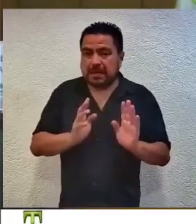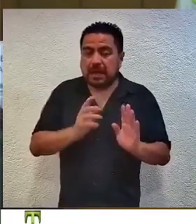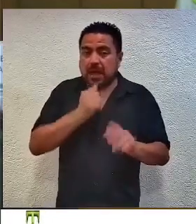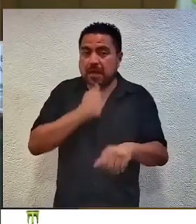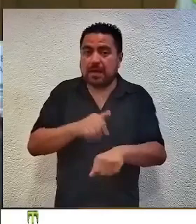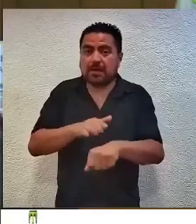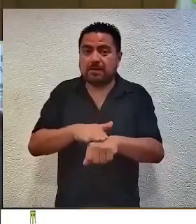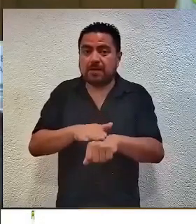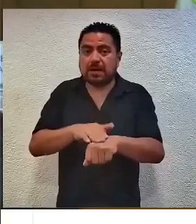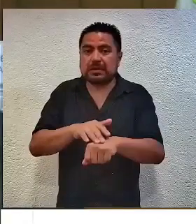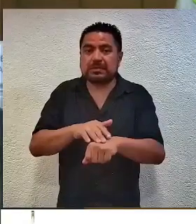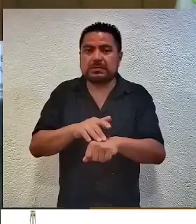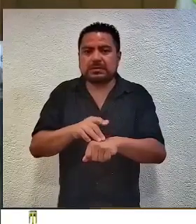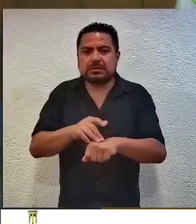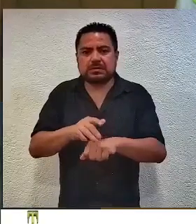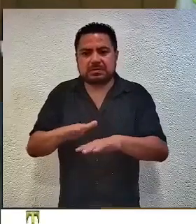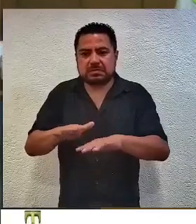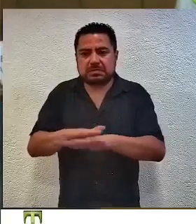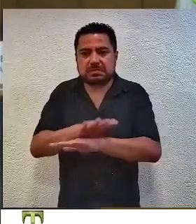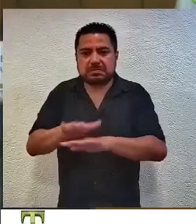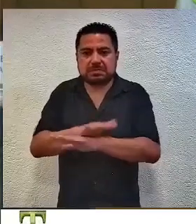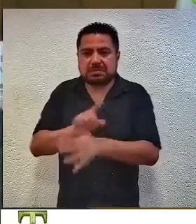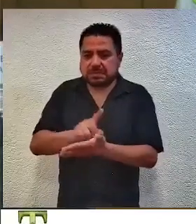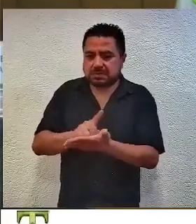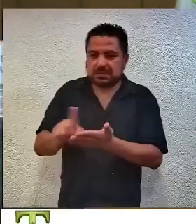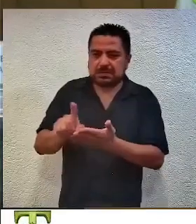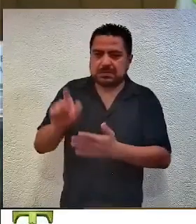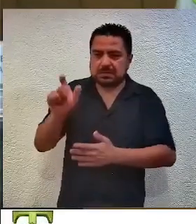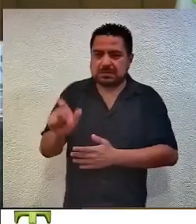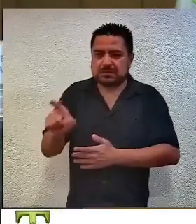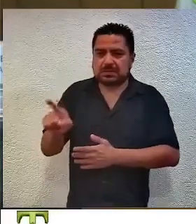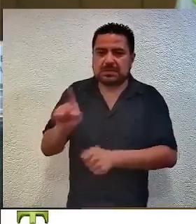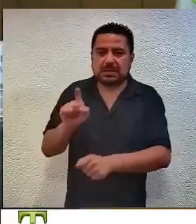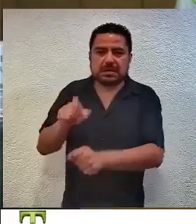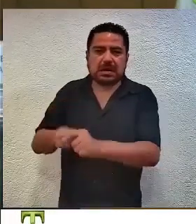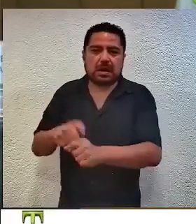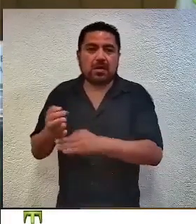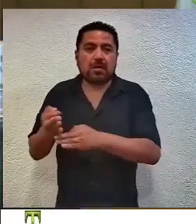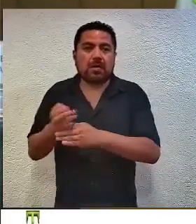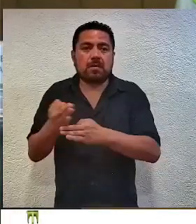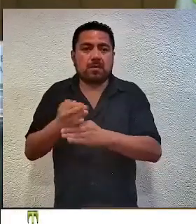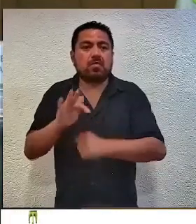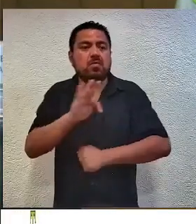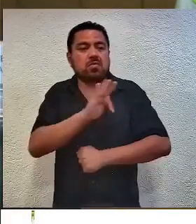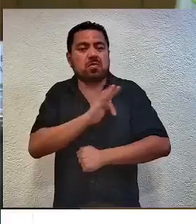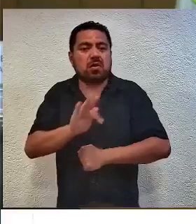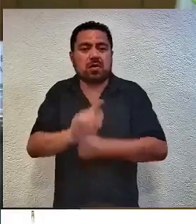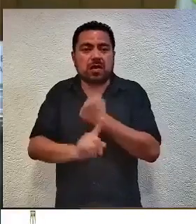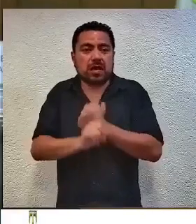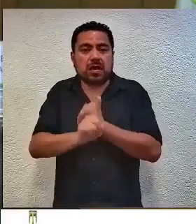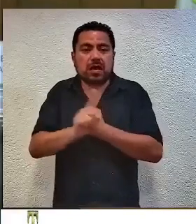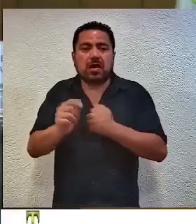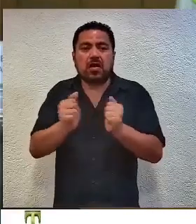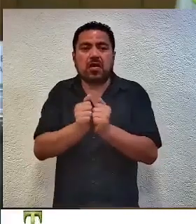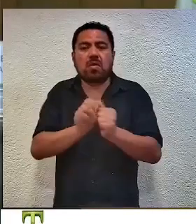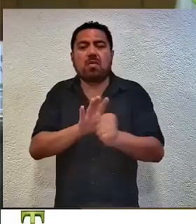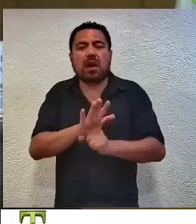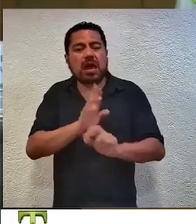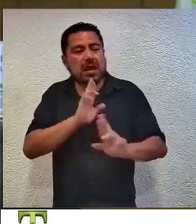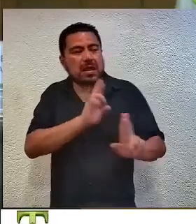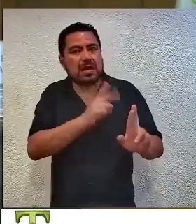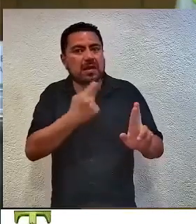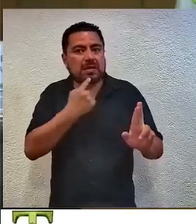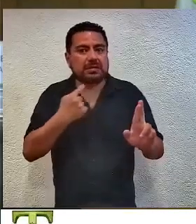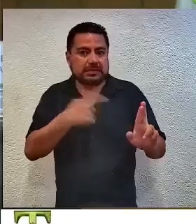informe de la restitución de los derechos de la militancia partidista que pudieron afectarse con la emisión de la resolución